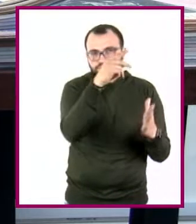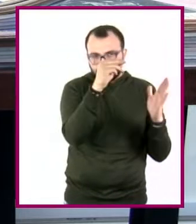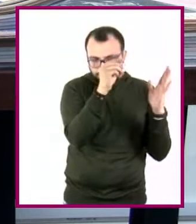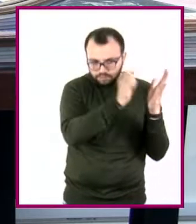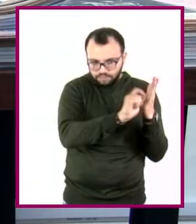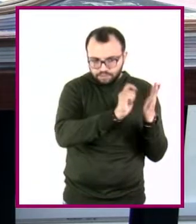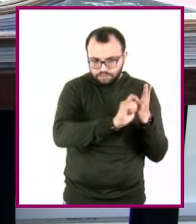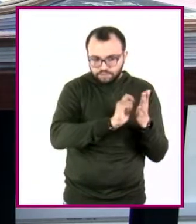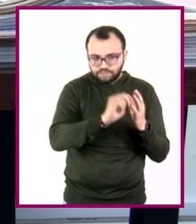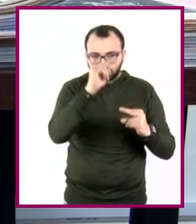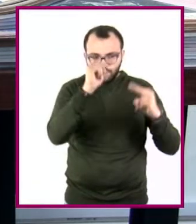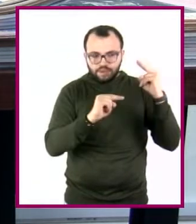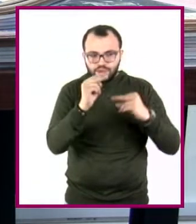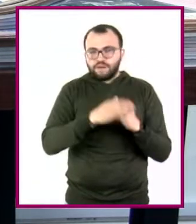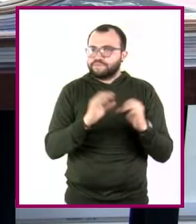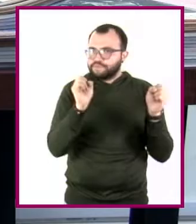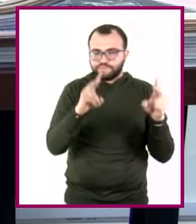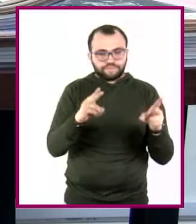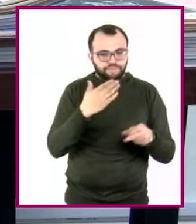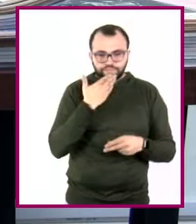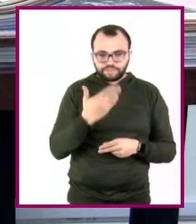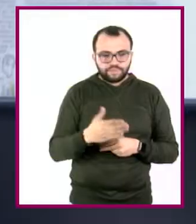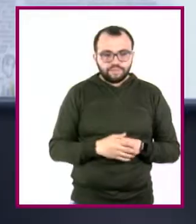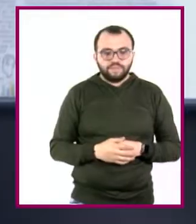las estadísticas. Muy bien, Mireya.